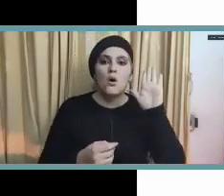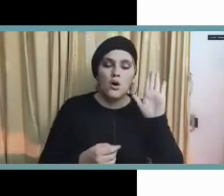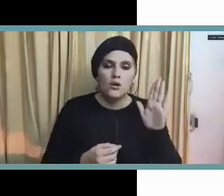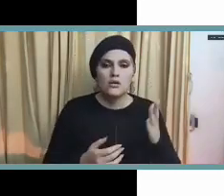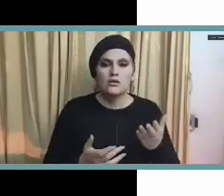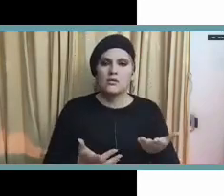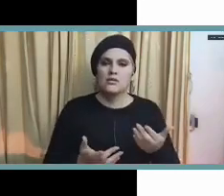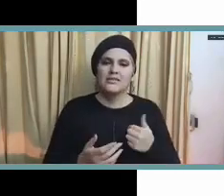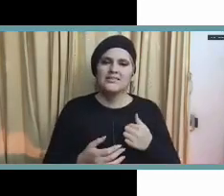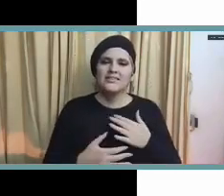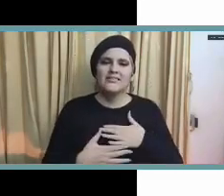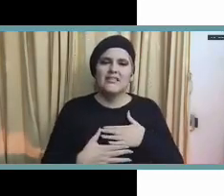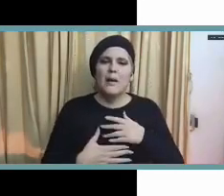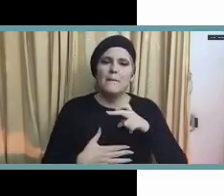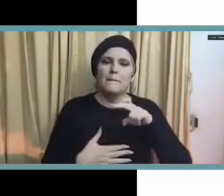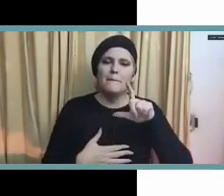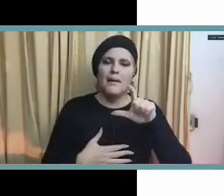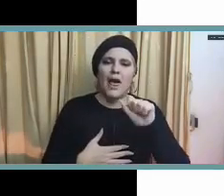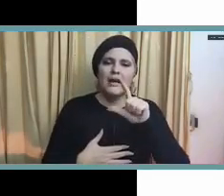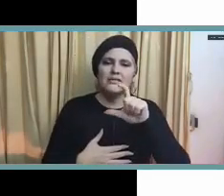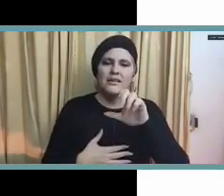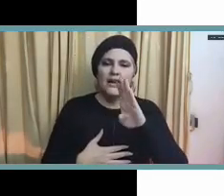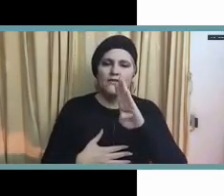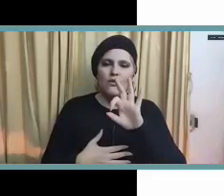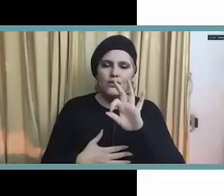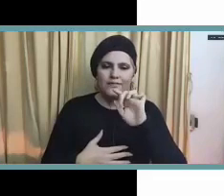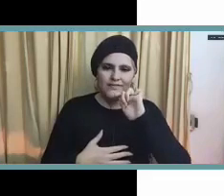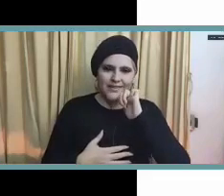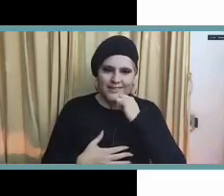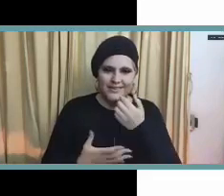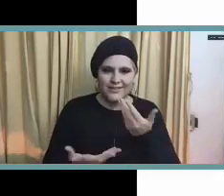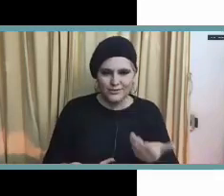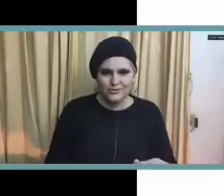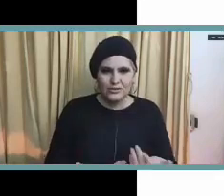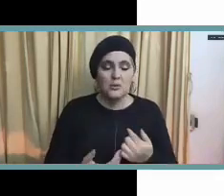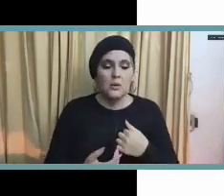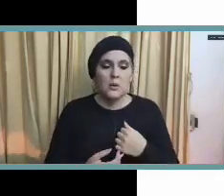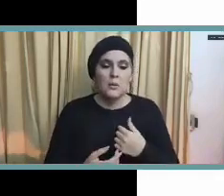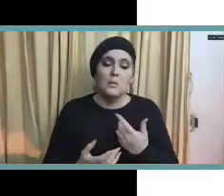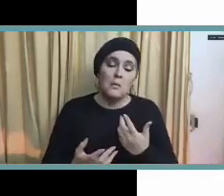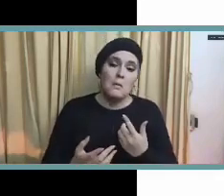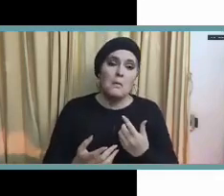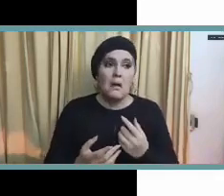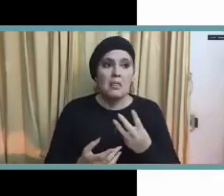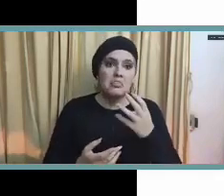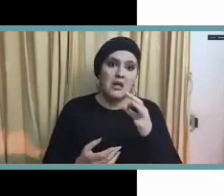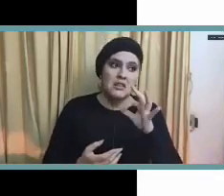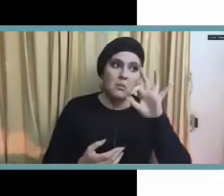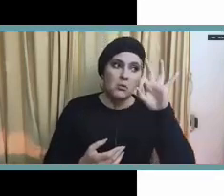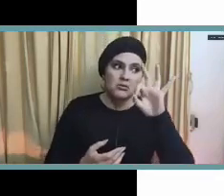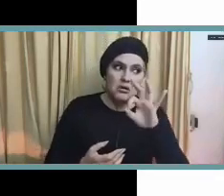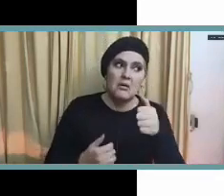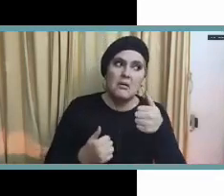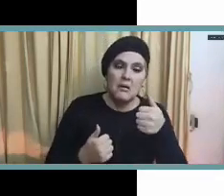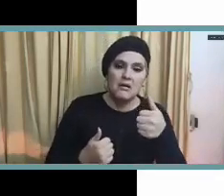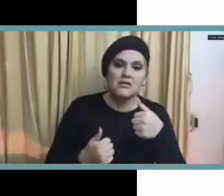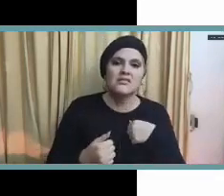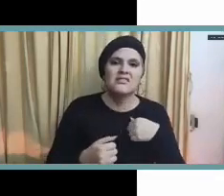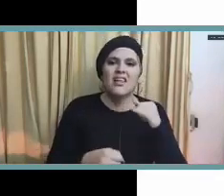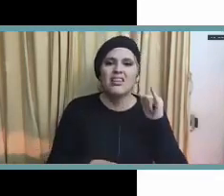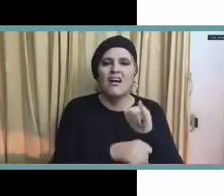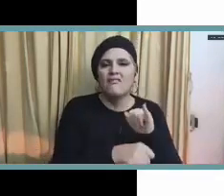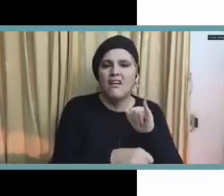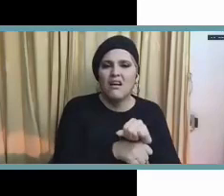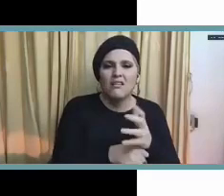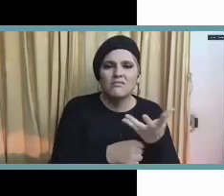placebo. Y ese efecto placebo, 1 de cada 3, funciona mucho entonces a los gurúes, a los chamanes, a los estafadores que venden